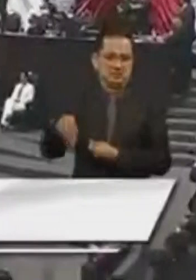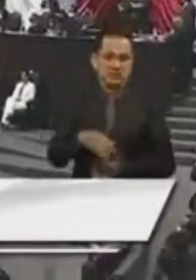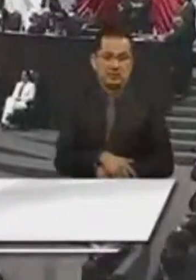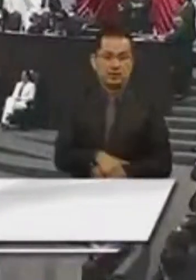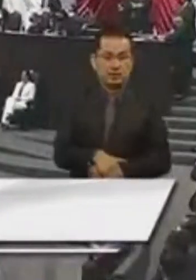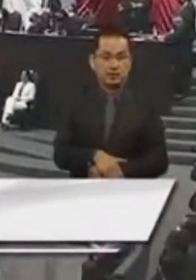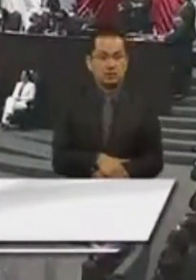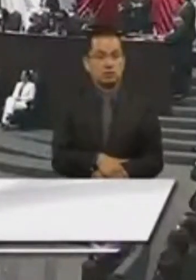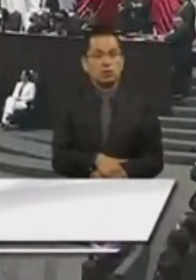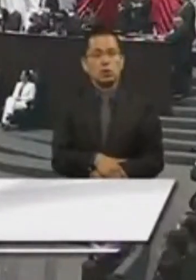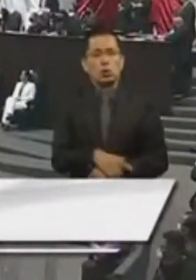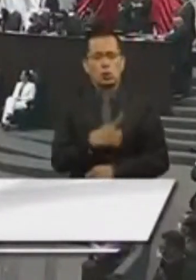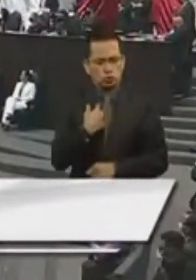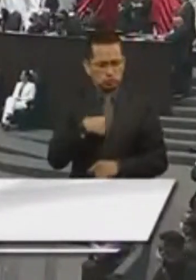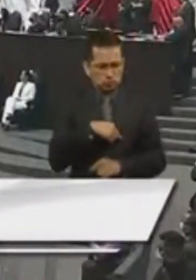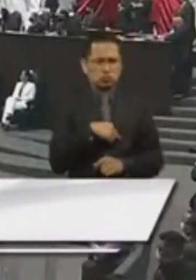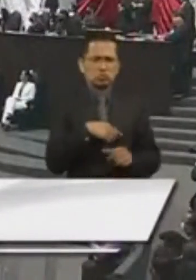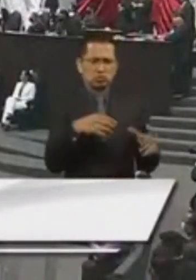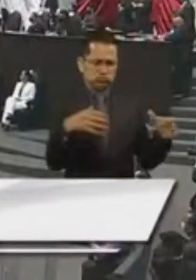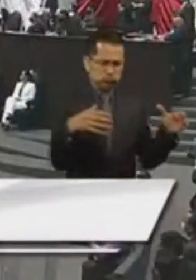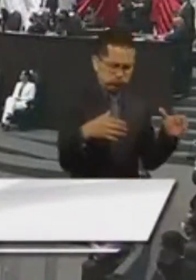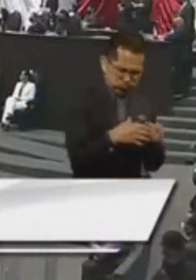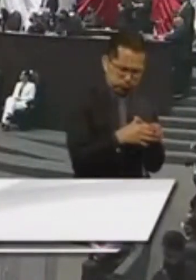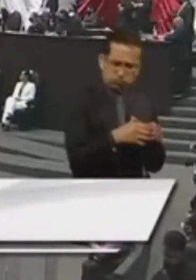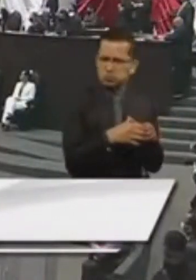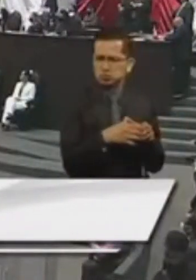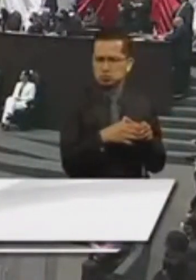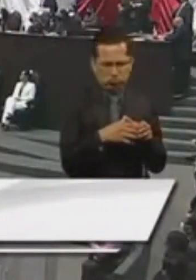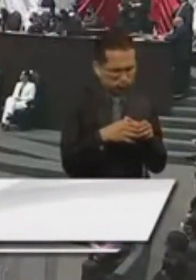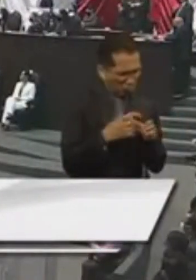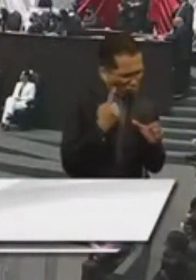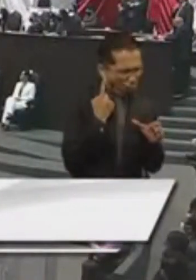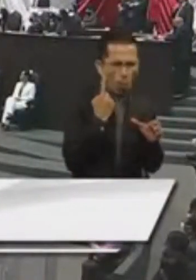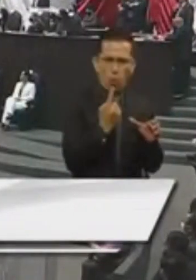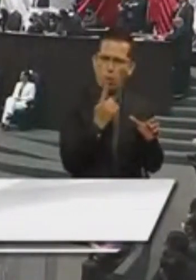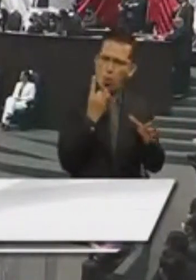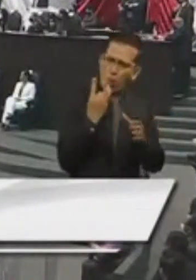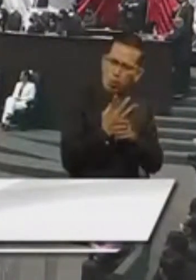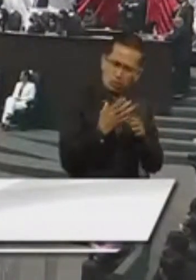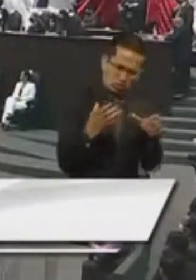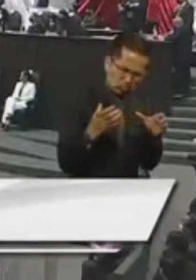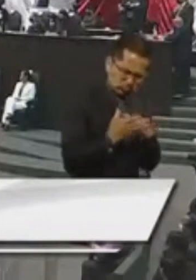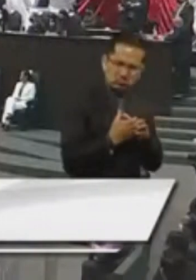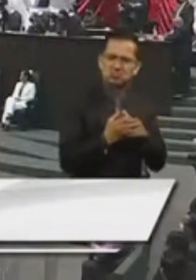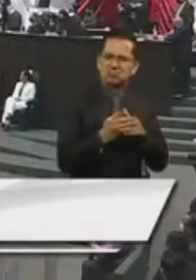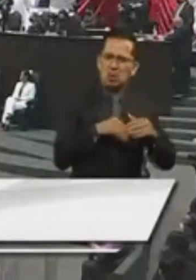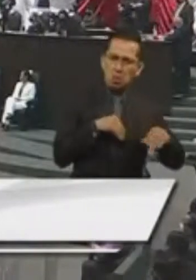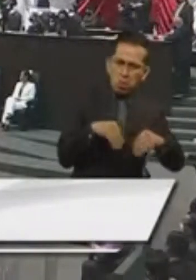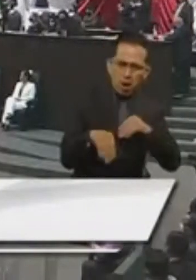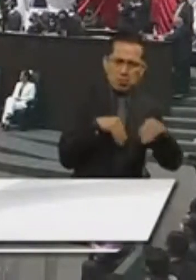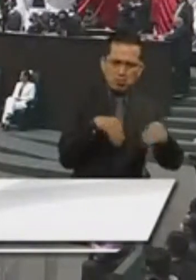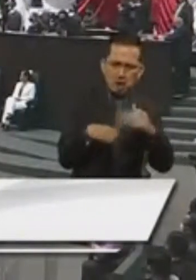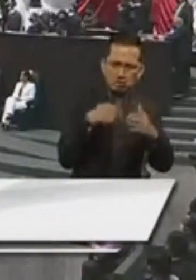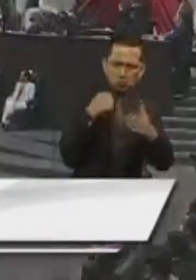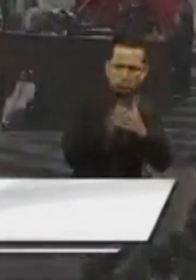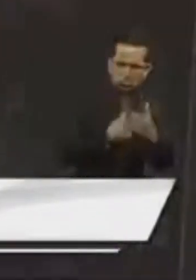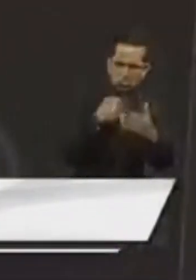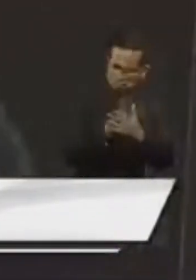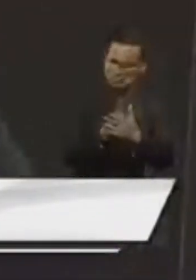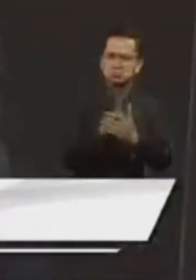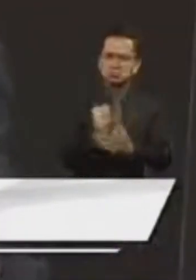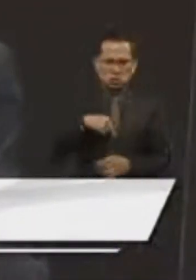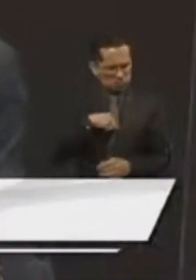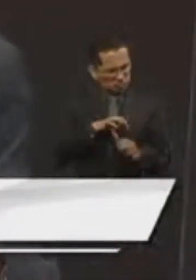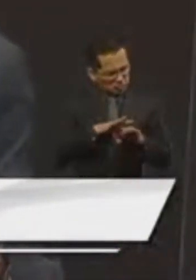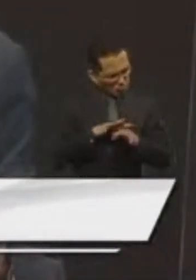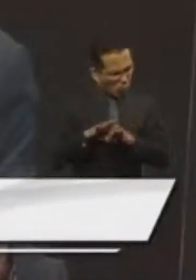somos un movimiento único y vamos a refrendar y vamos a luchar con unidad. Que no